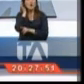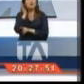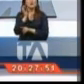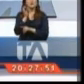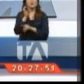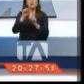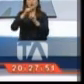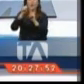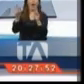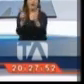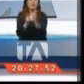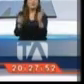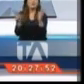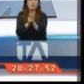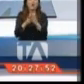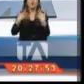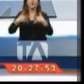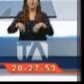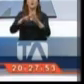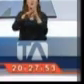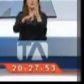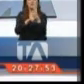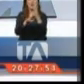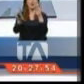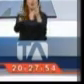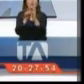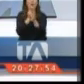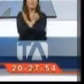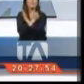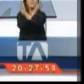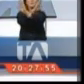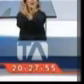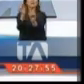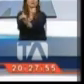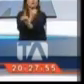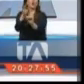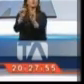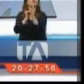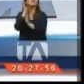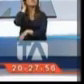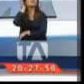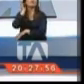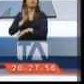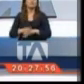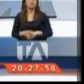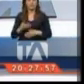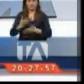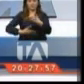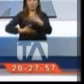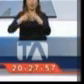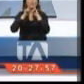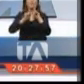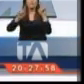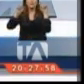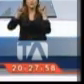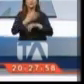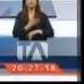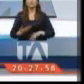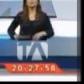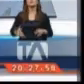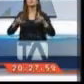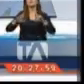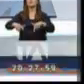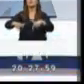implementarán como parte del reglamento de la Ley Orgánica para prevenir y erradicar la violencia contra la mujer. El documento fue publicado por el presidente